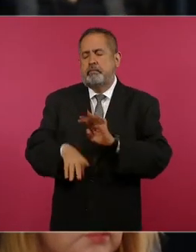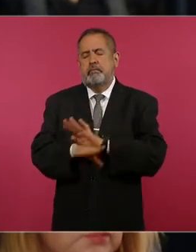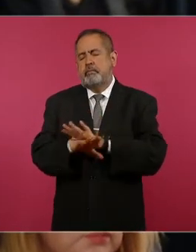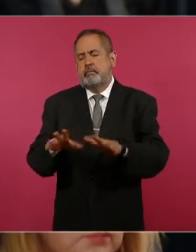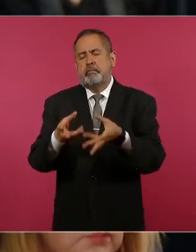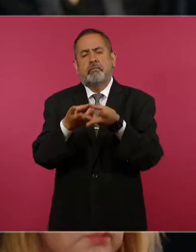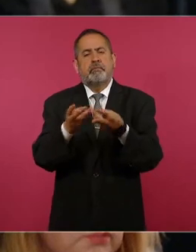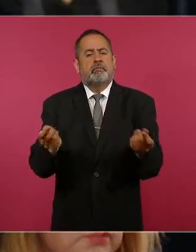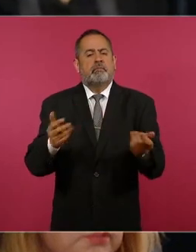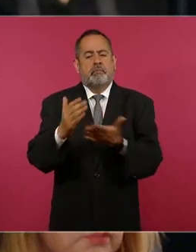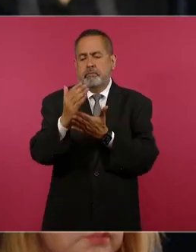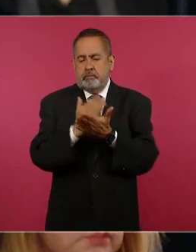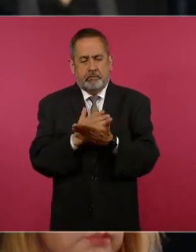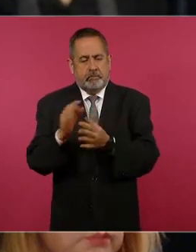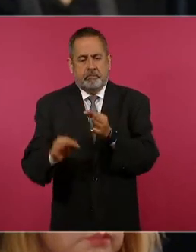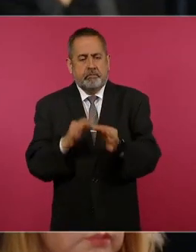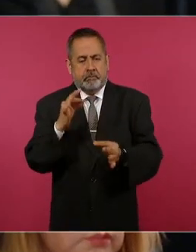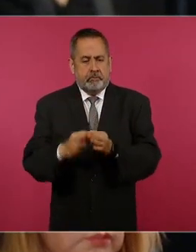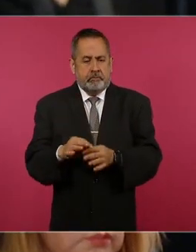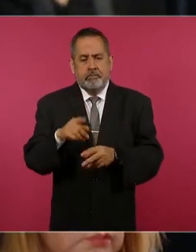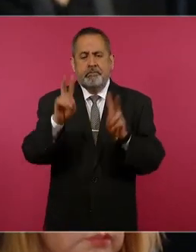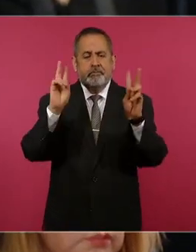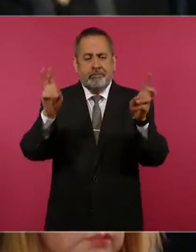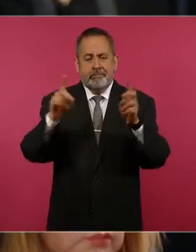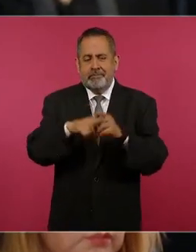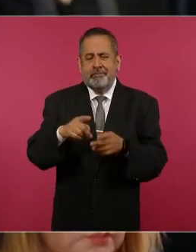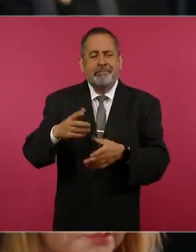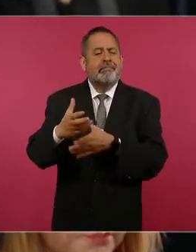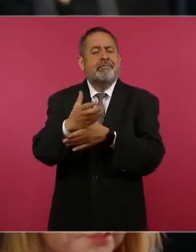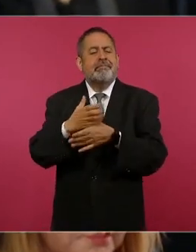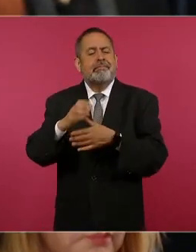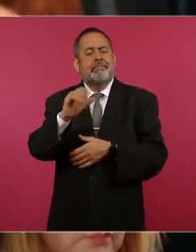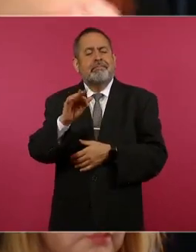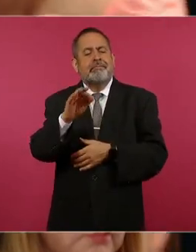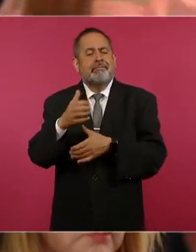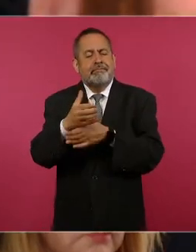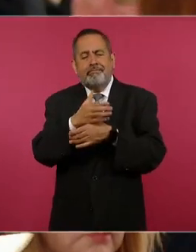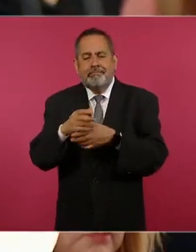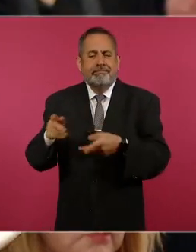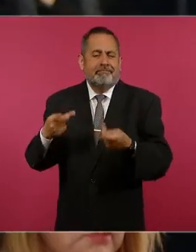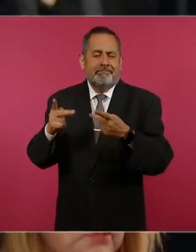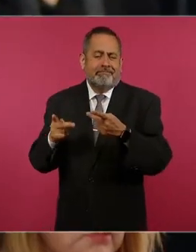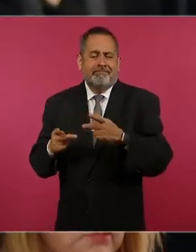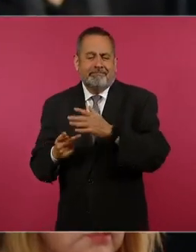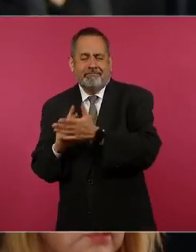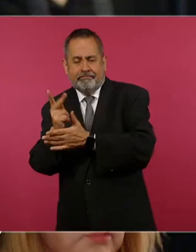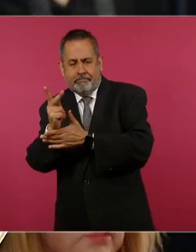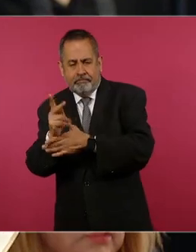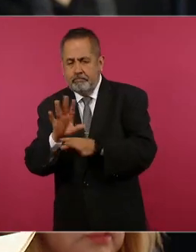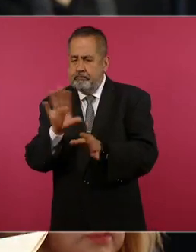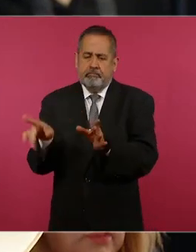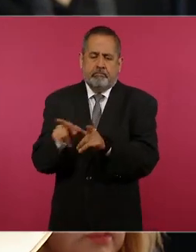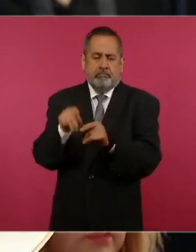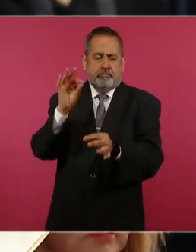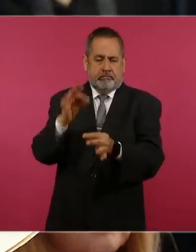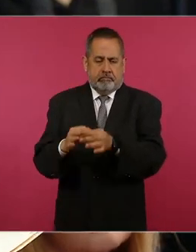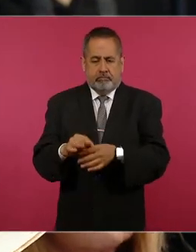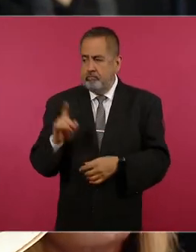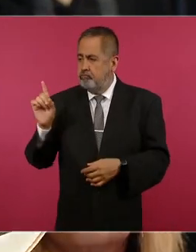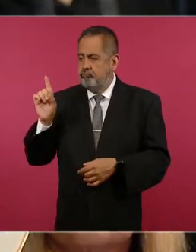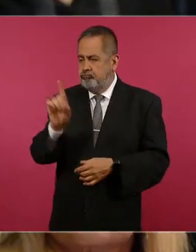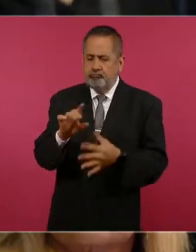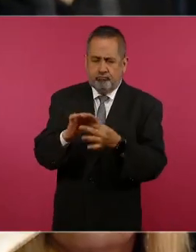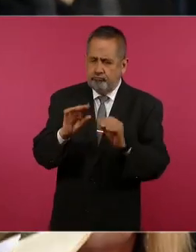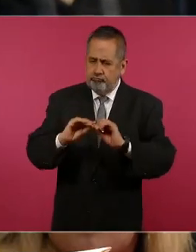se ha resuelto el tema de los caficultores. Entonces, nada más quisiera comentar, porque aquí incluso se vino a exponer algunos